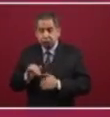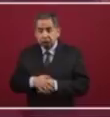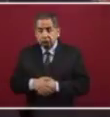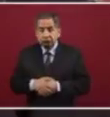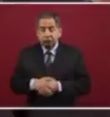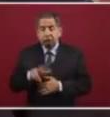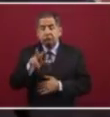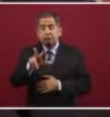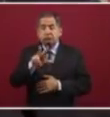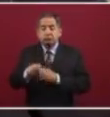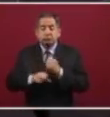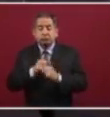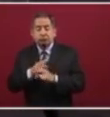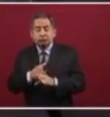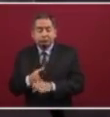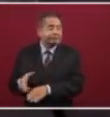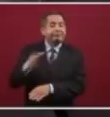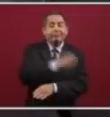18 años antes